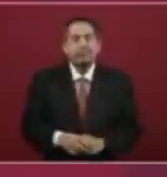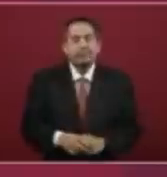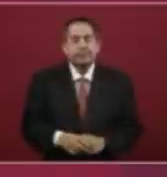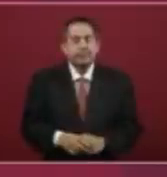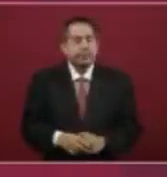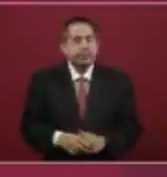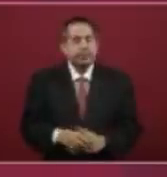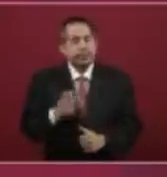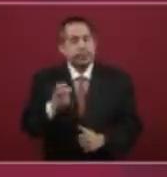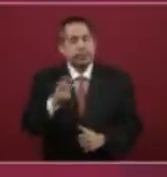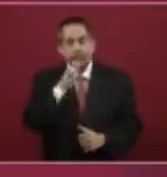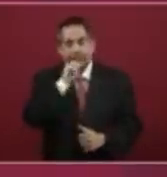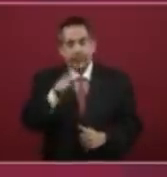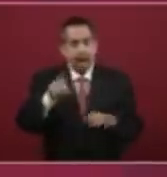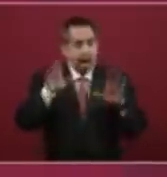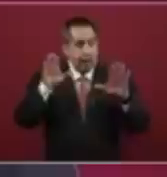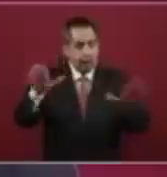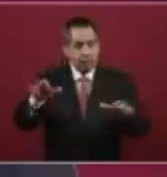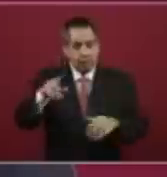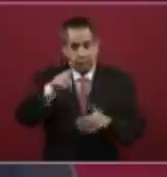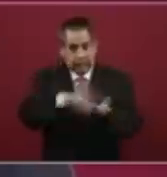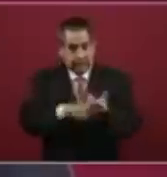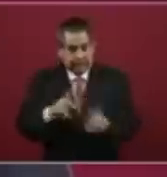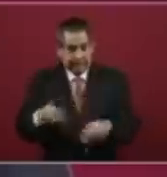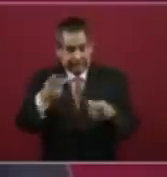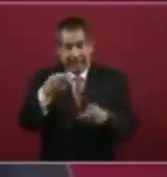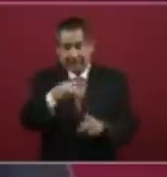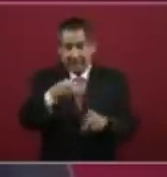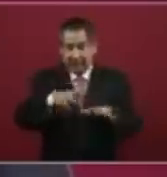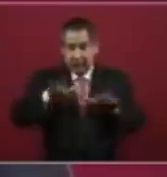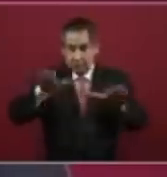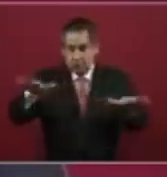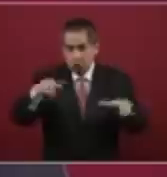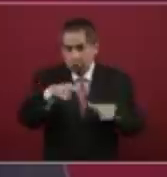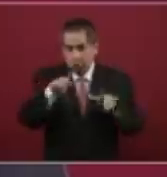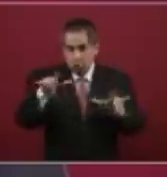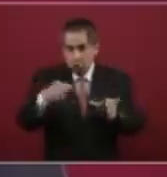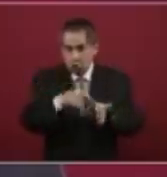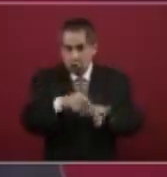Ese avión que está en venta ahora